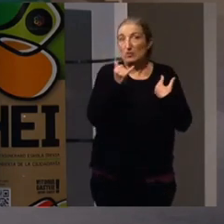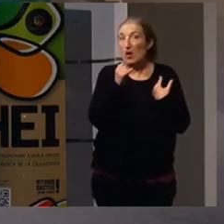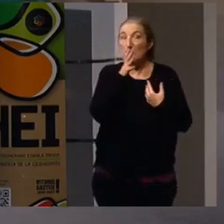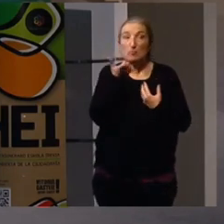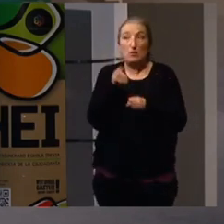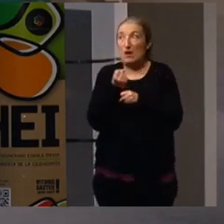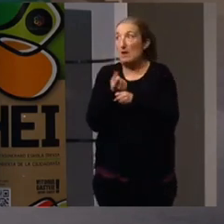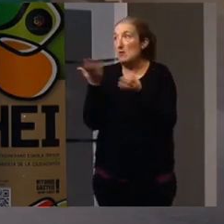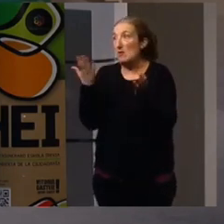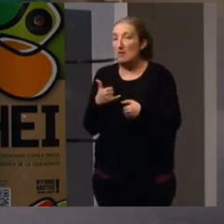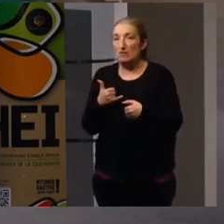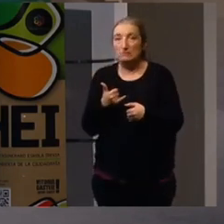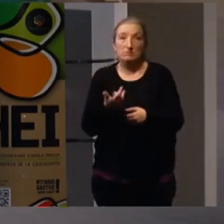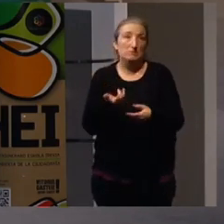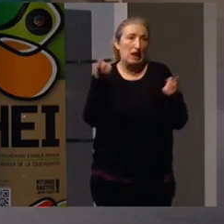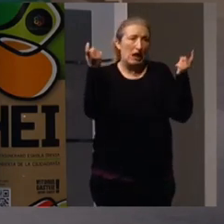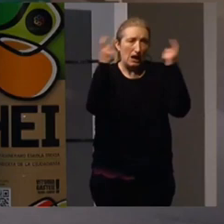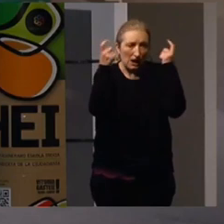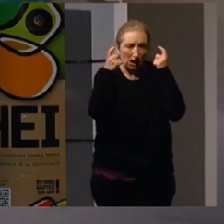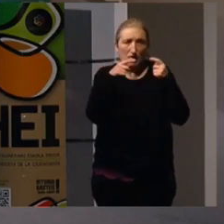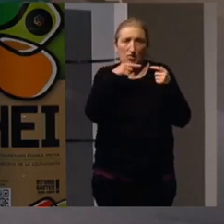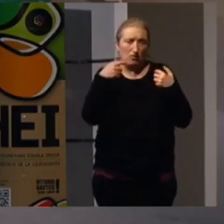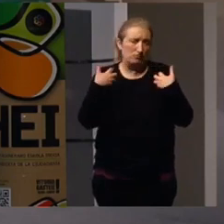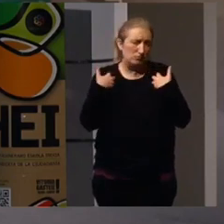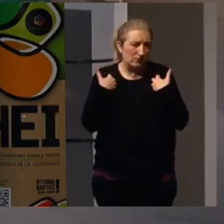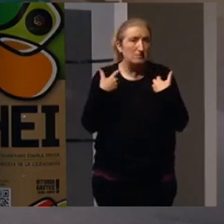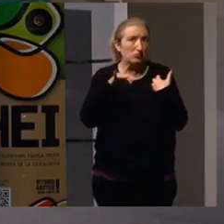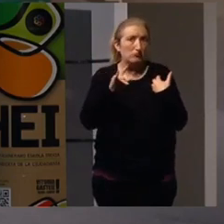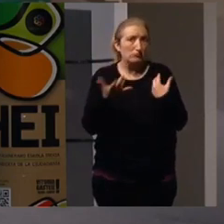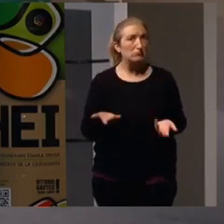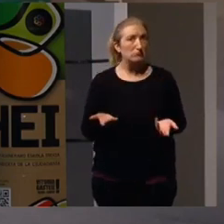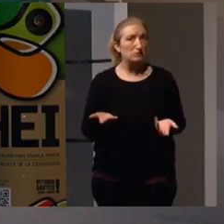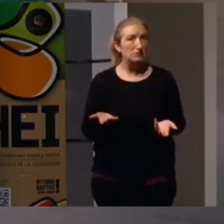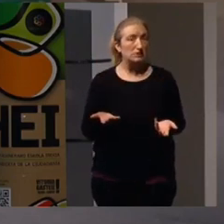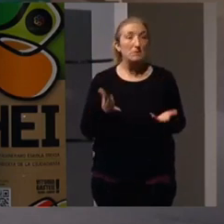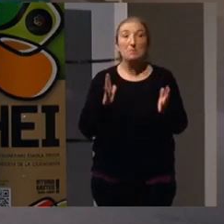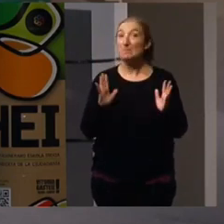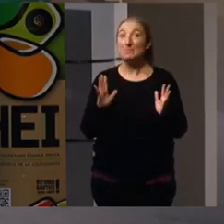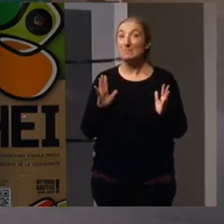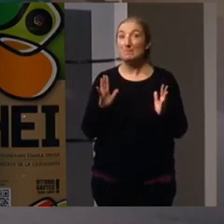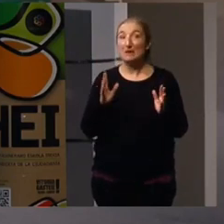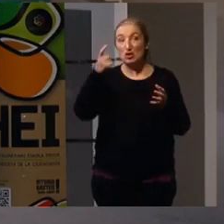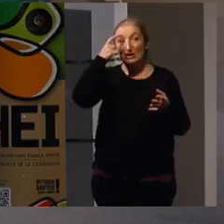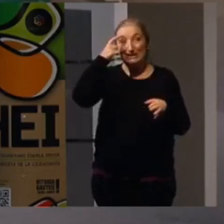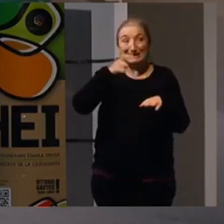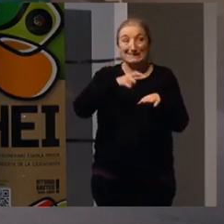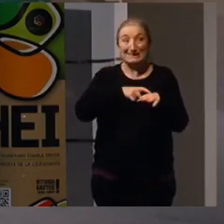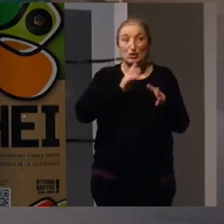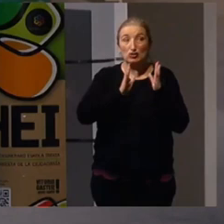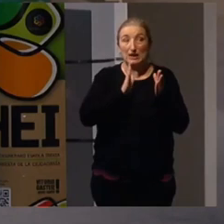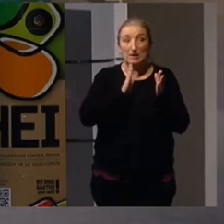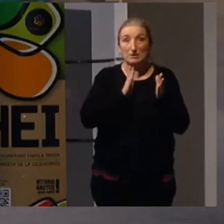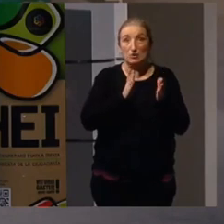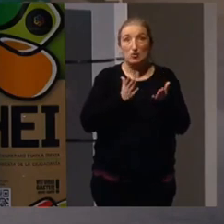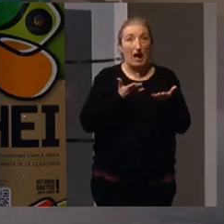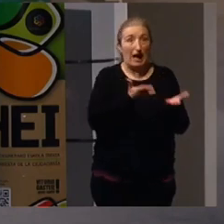de la precariedad laboral puede estar con unas migrañas y con un sufrimiento que te mueres, evidentemente. Pero no hay nada psicoterapéutico que le pueda hacer.